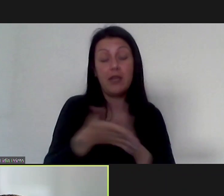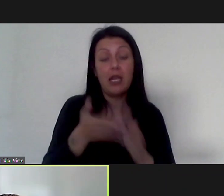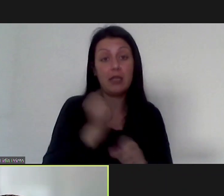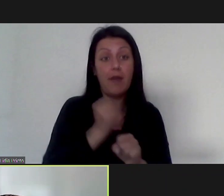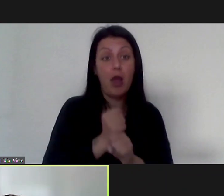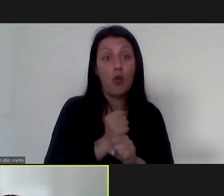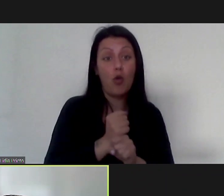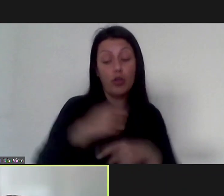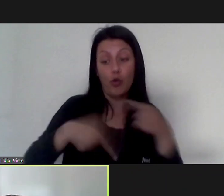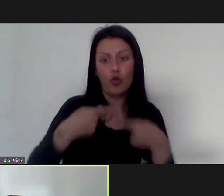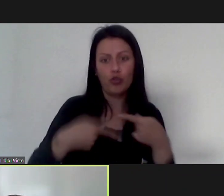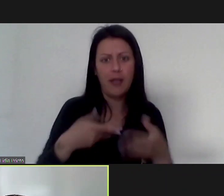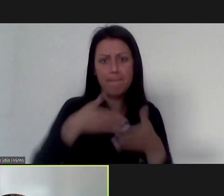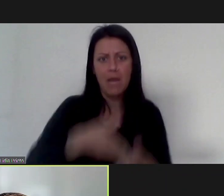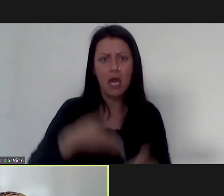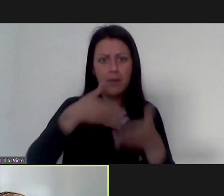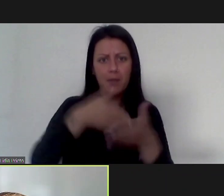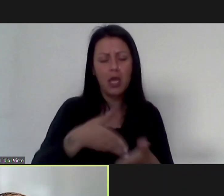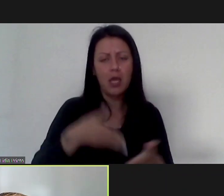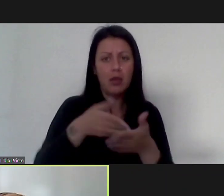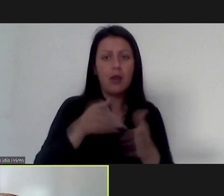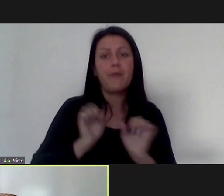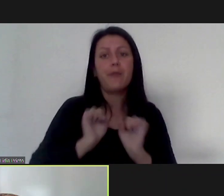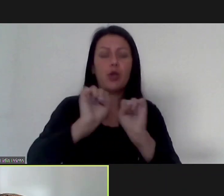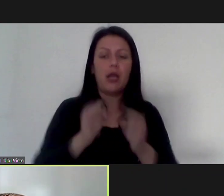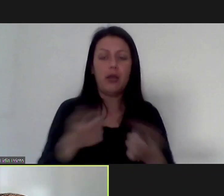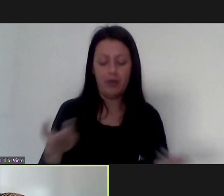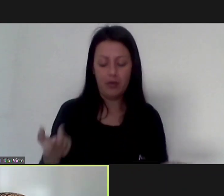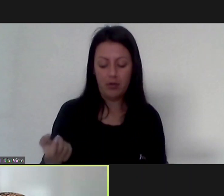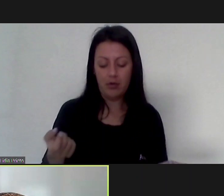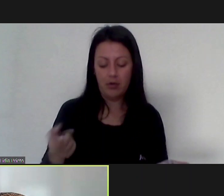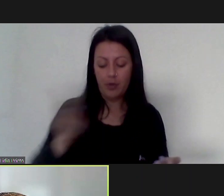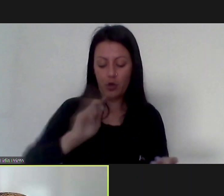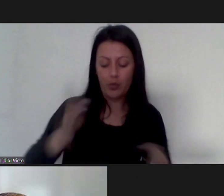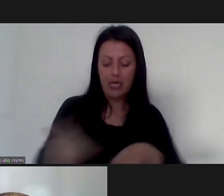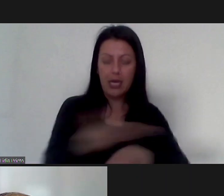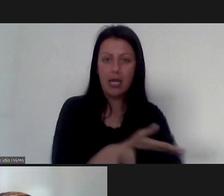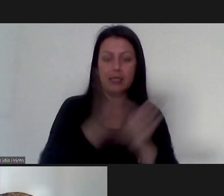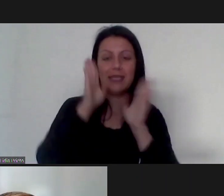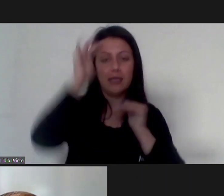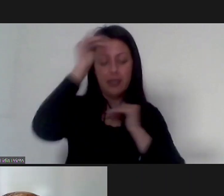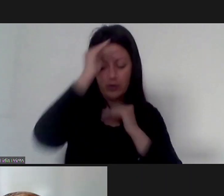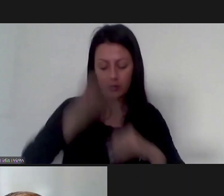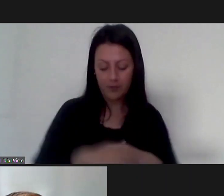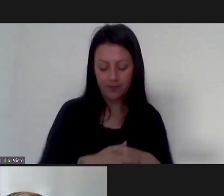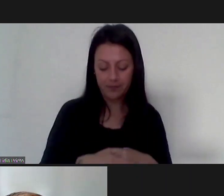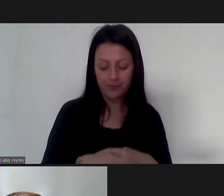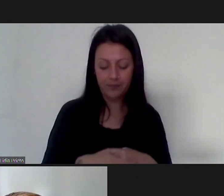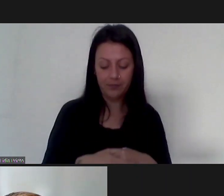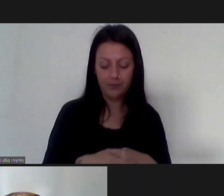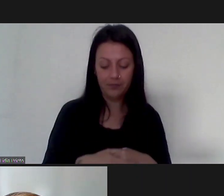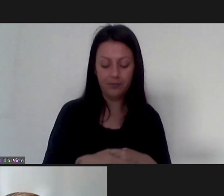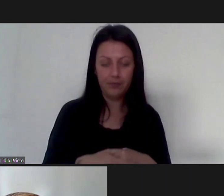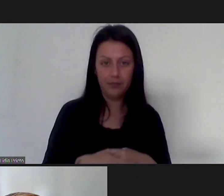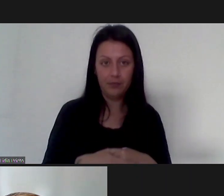las oficinas, pues a lo mejor es por eso que hemos dicho lo de bloquear, pero no porque no se le haya atendido previamente, ¿no? Claro, yo creo que la clave de la